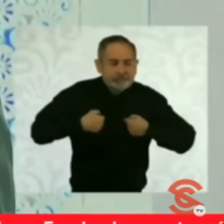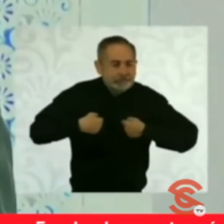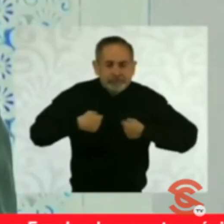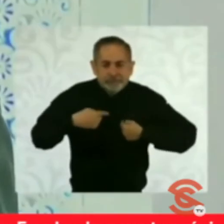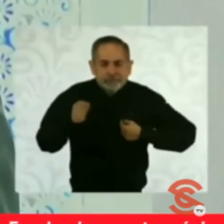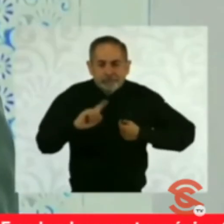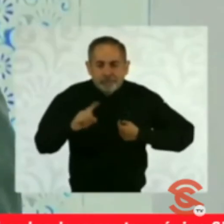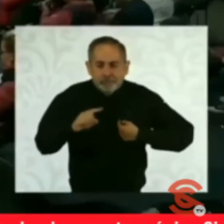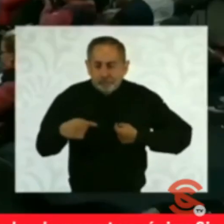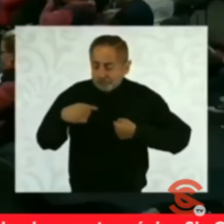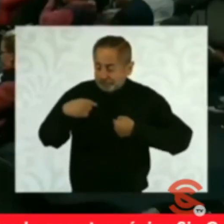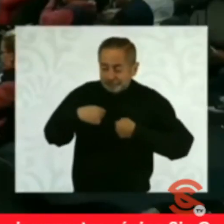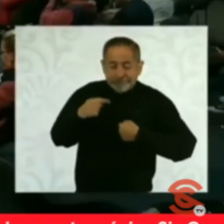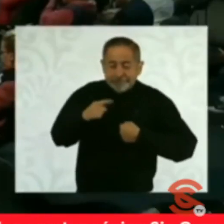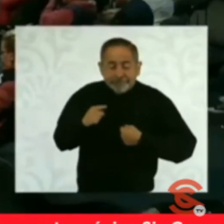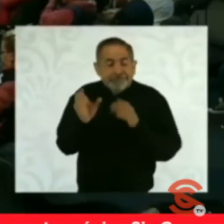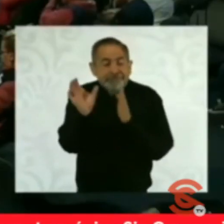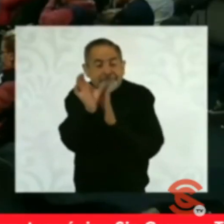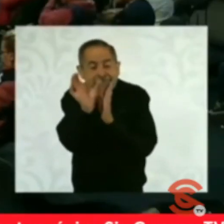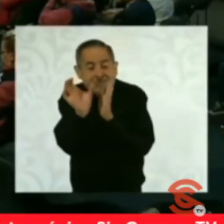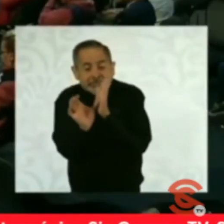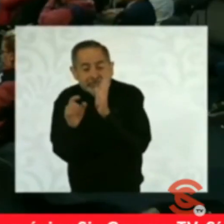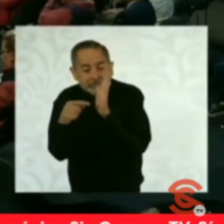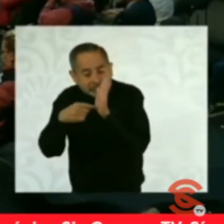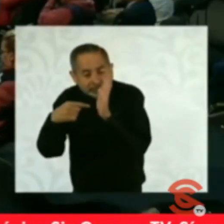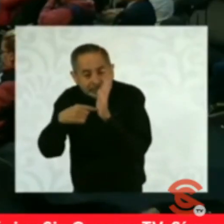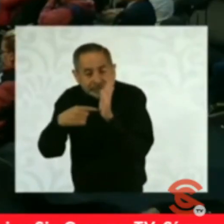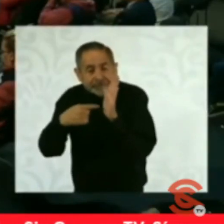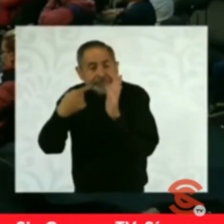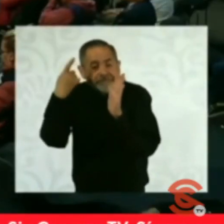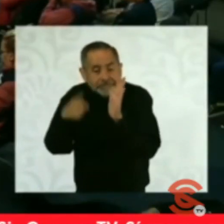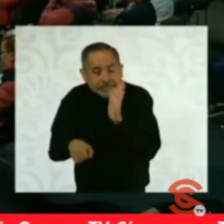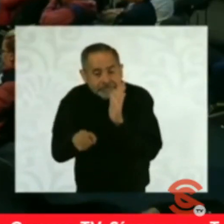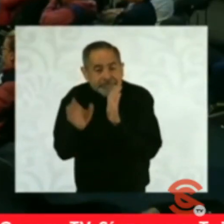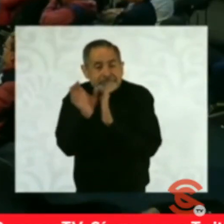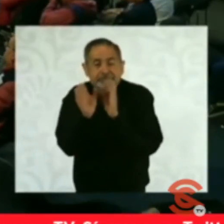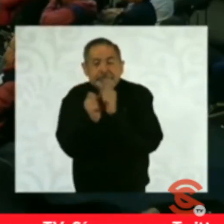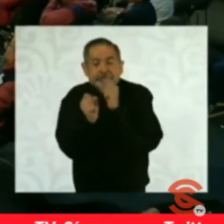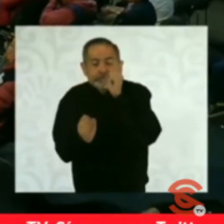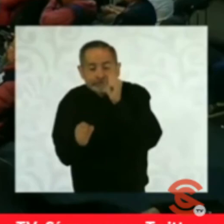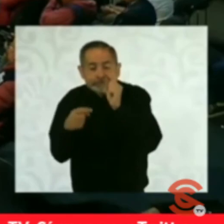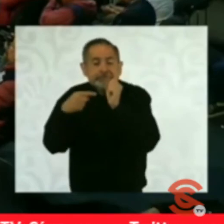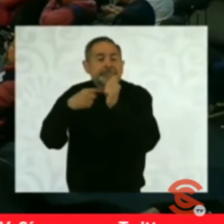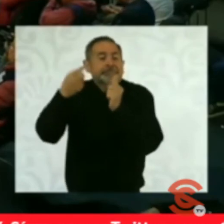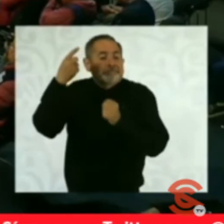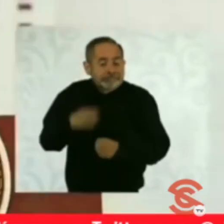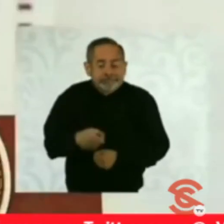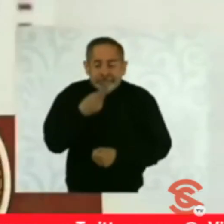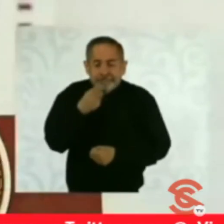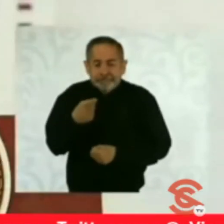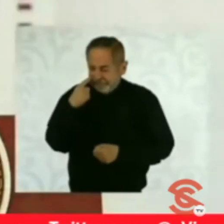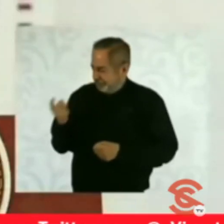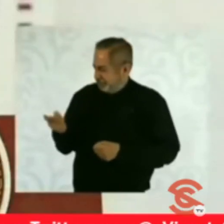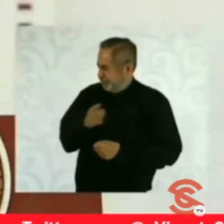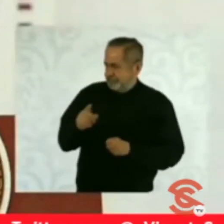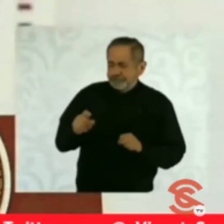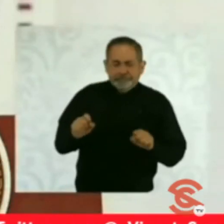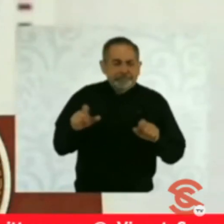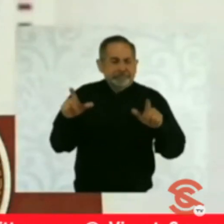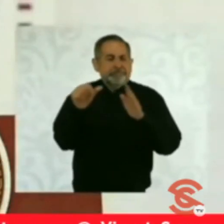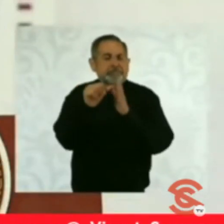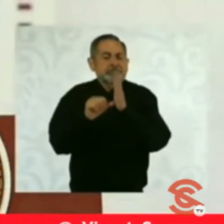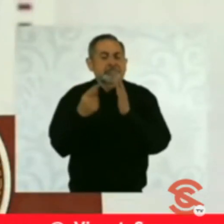A ver, pongan el artículo 135 de la Constitución. La Constitución